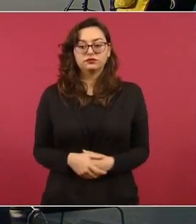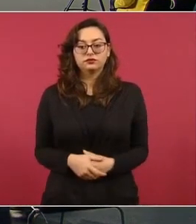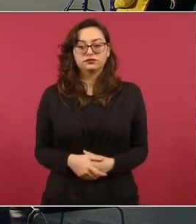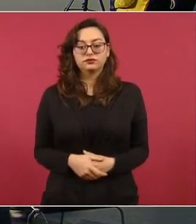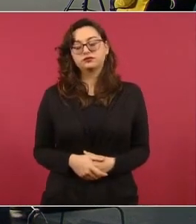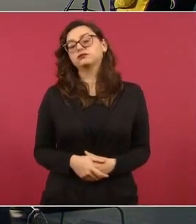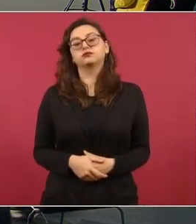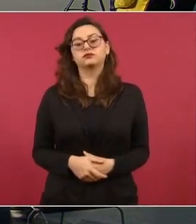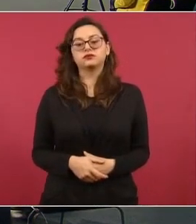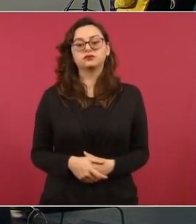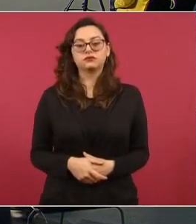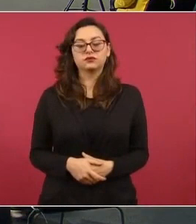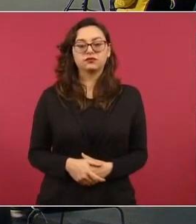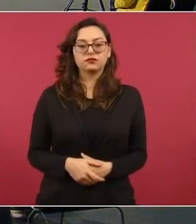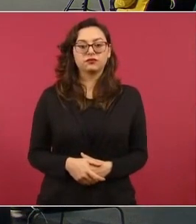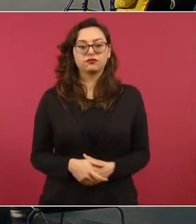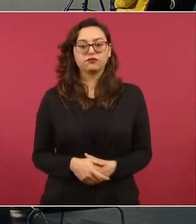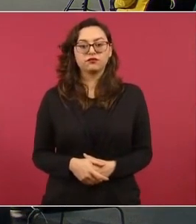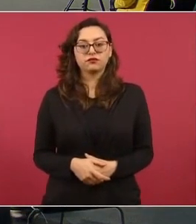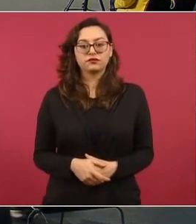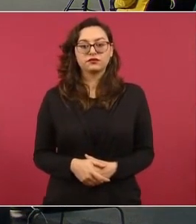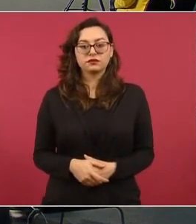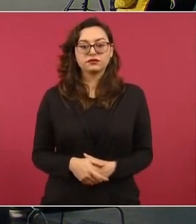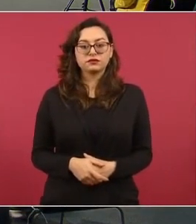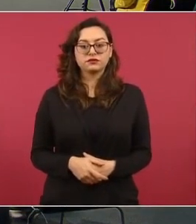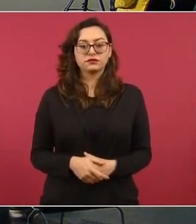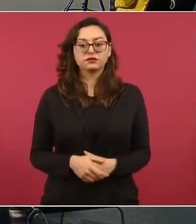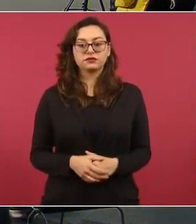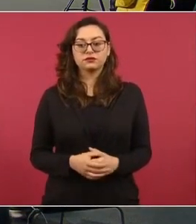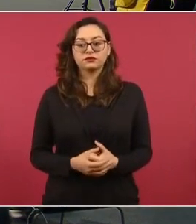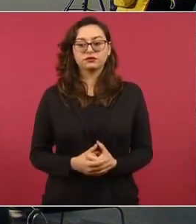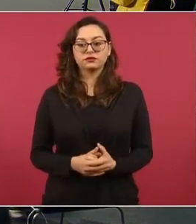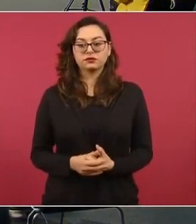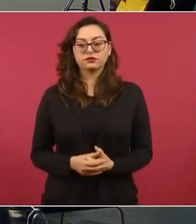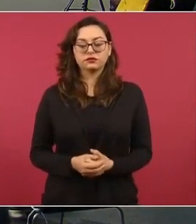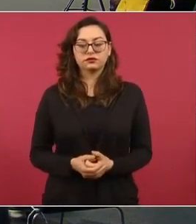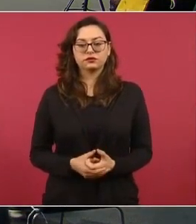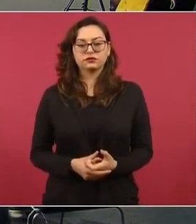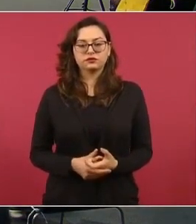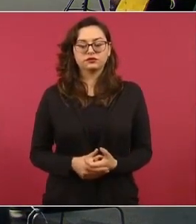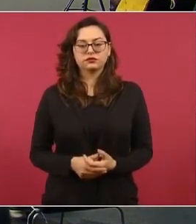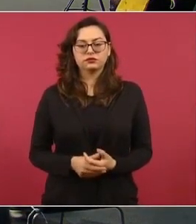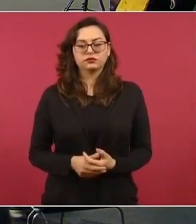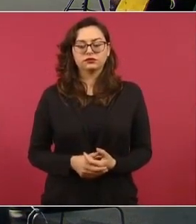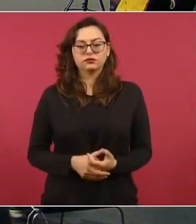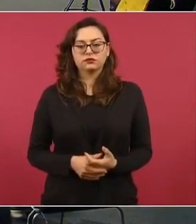Teníamos, por cuestiones de